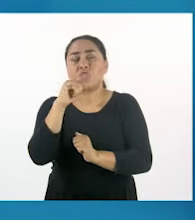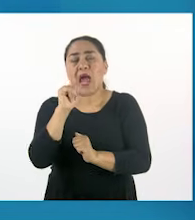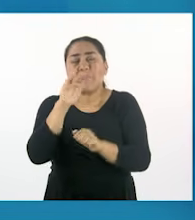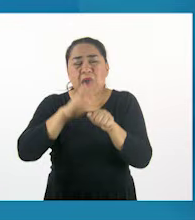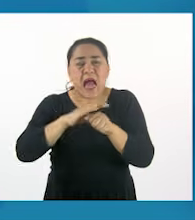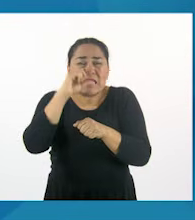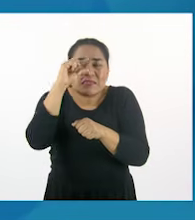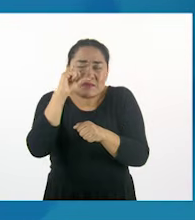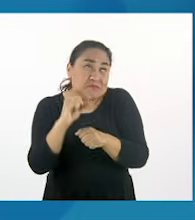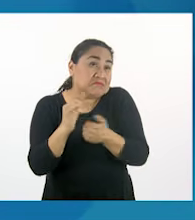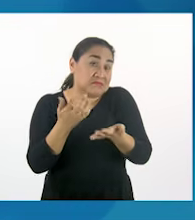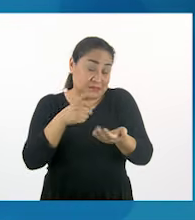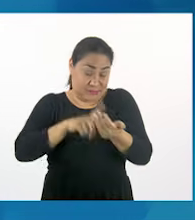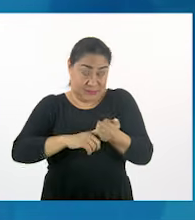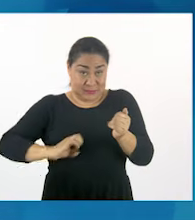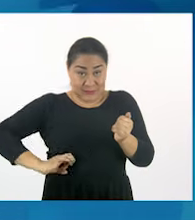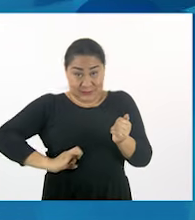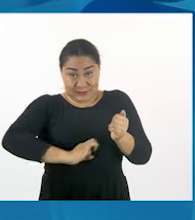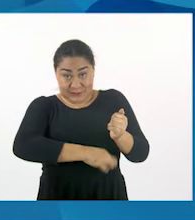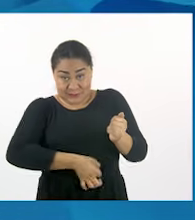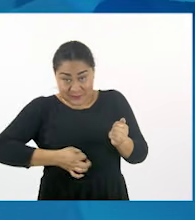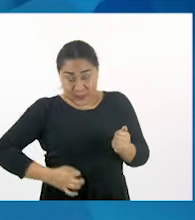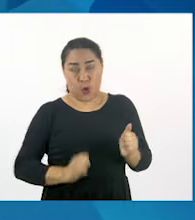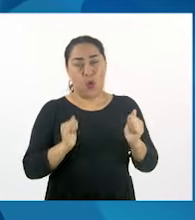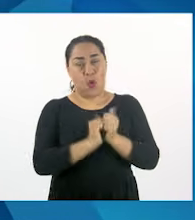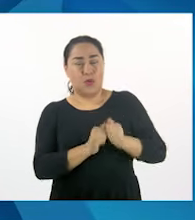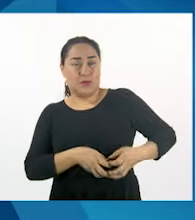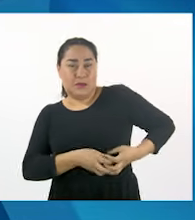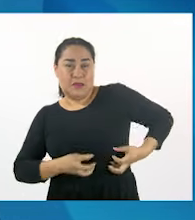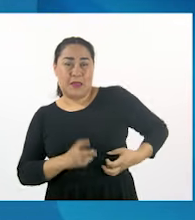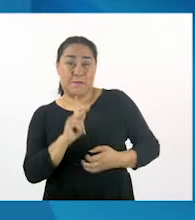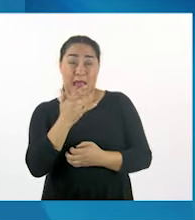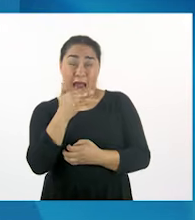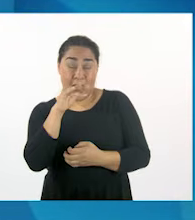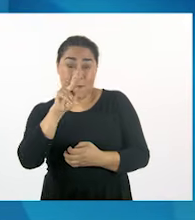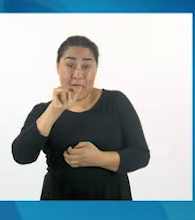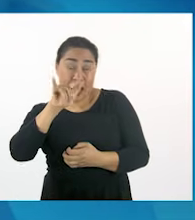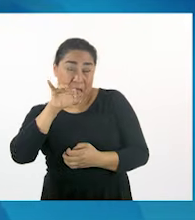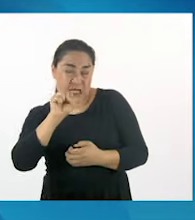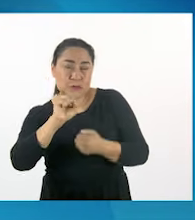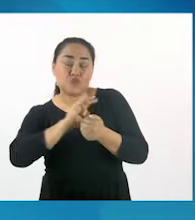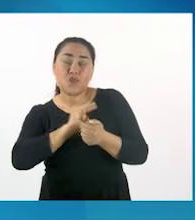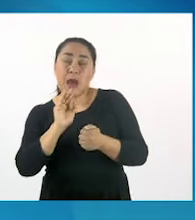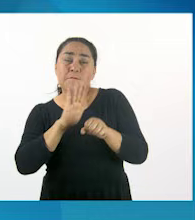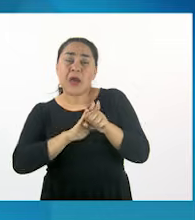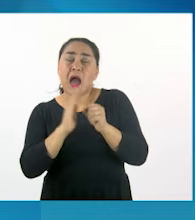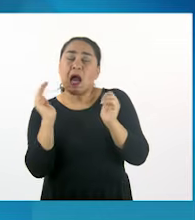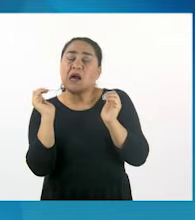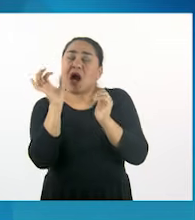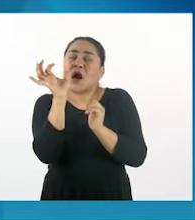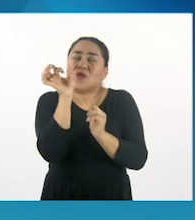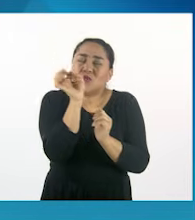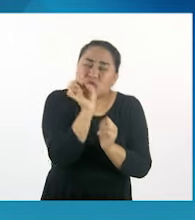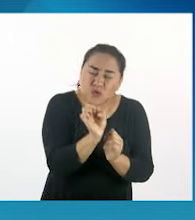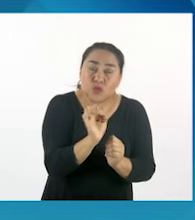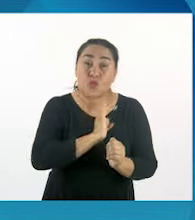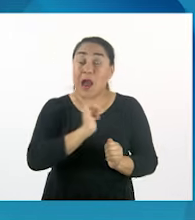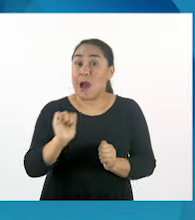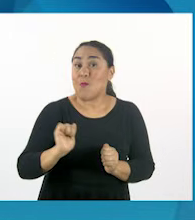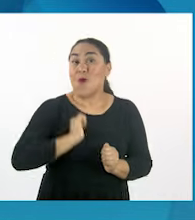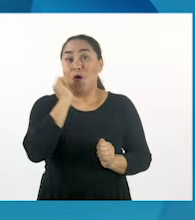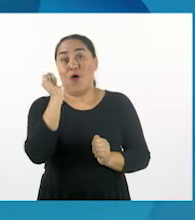permiten que entre el intestino y el páncreas las reduzcan de tamaño para poder ser aprovechadas.